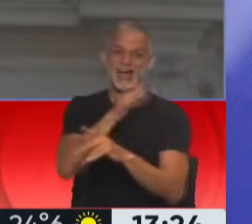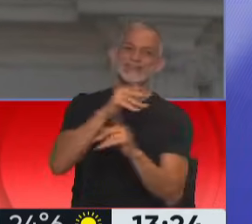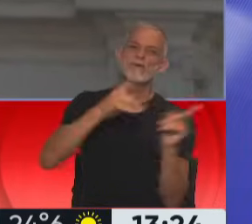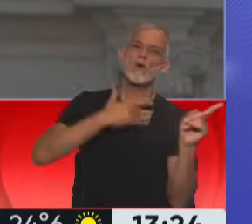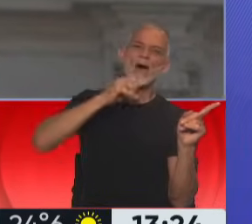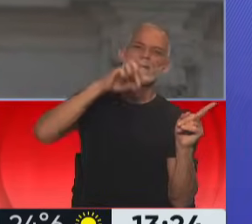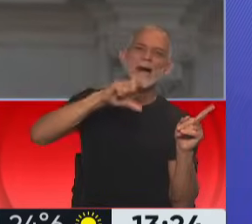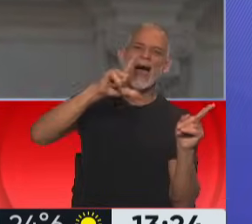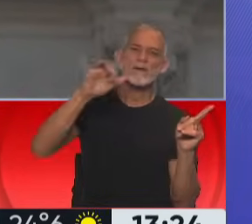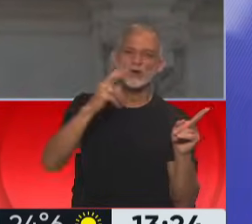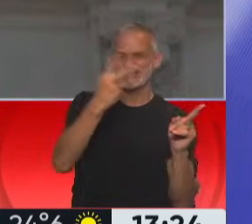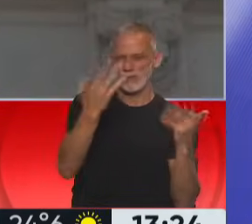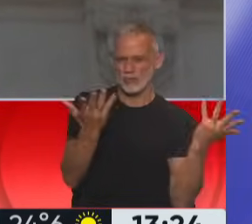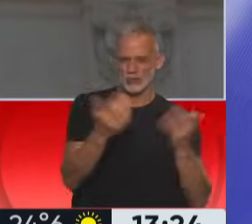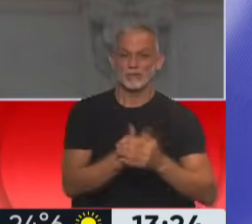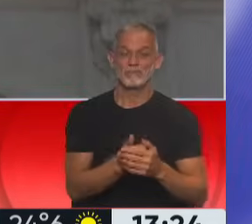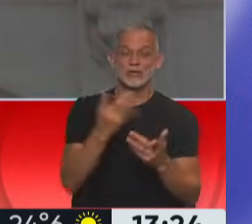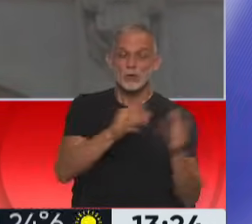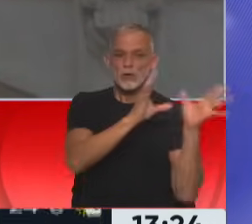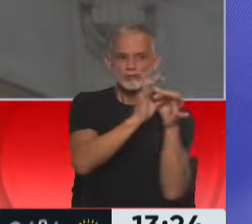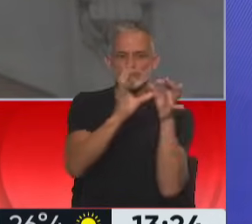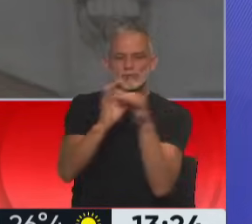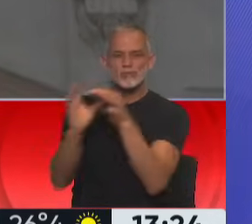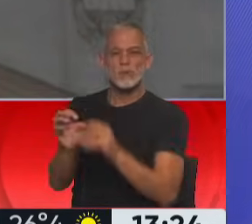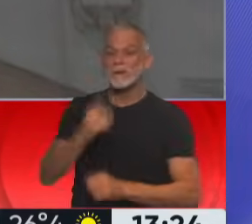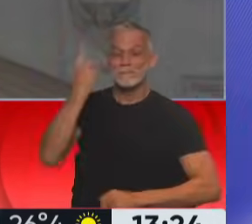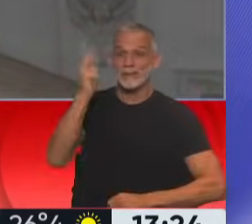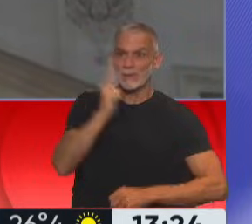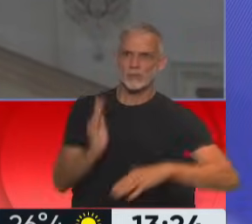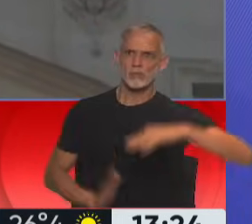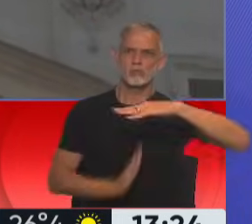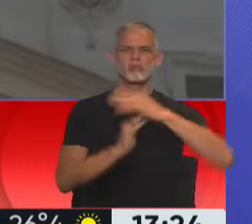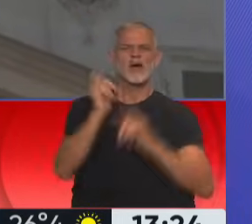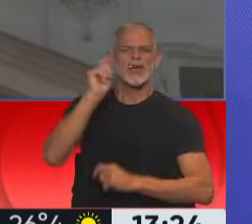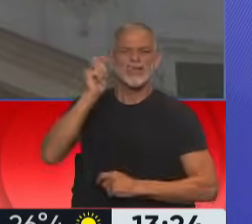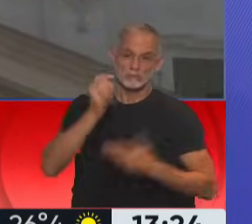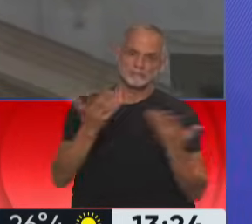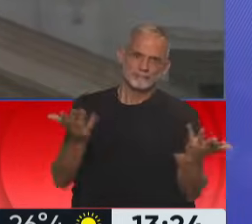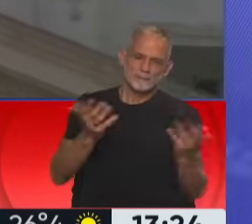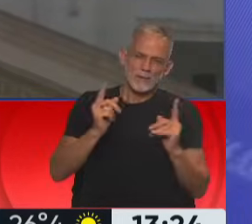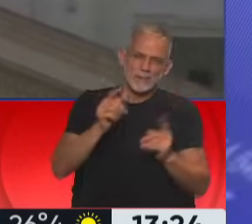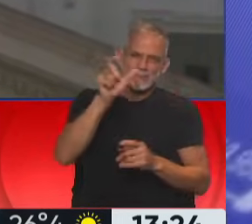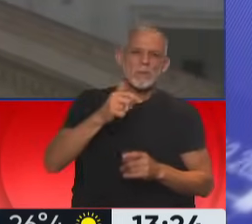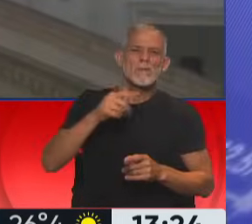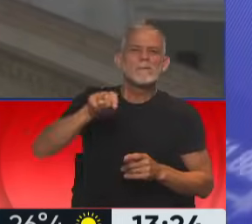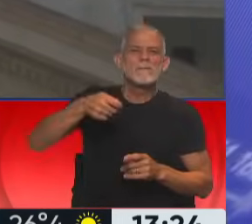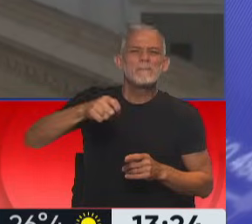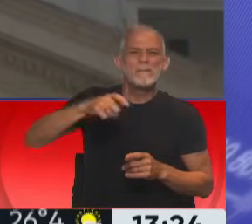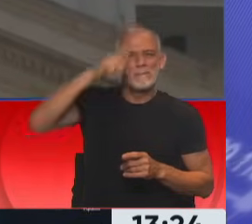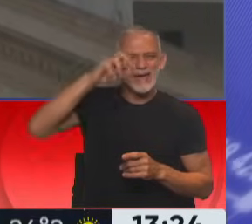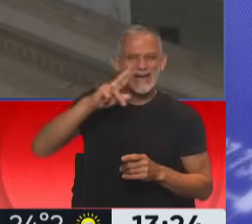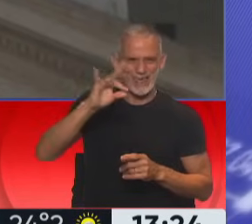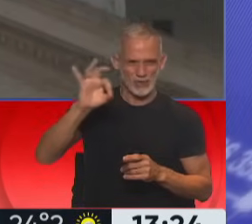II. Todos son sucesores del primer trono de la Iglesia, que fue de Pedro, el primer papa, ¿no?